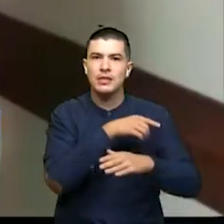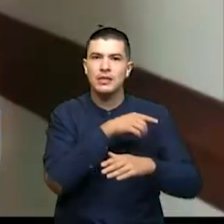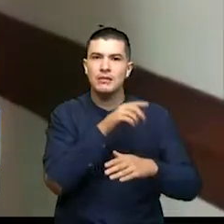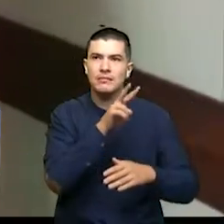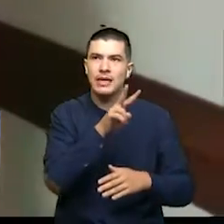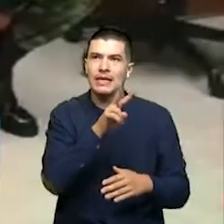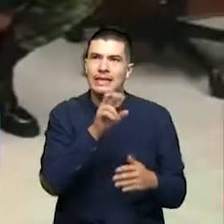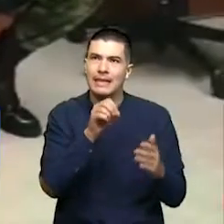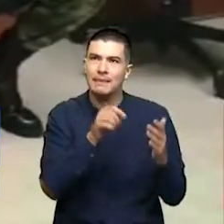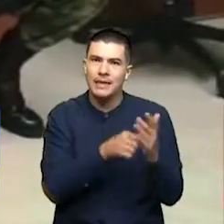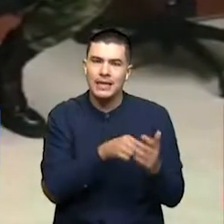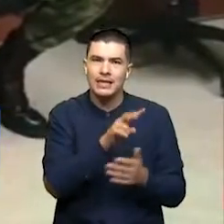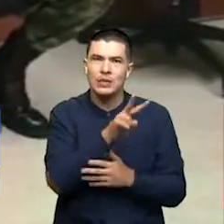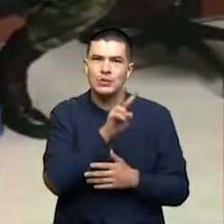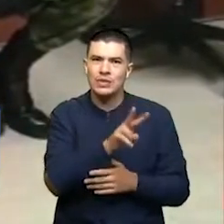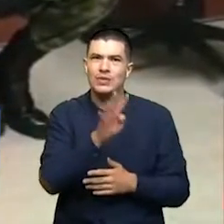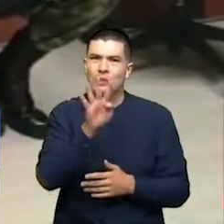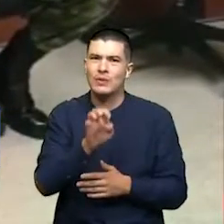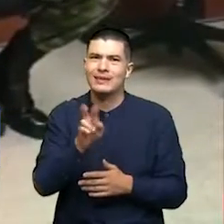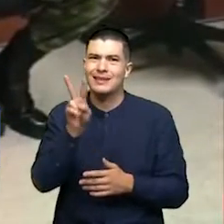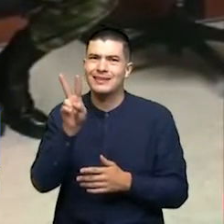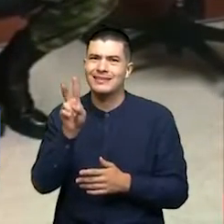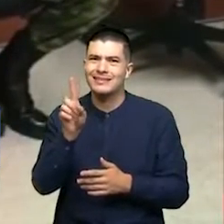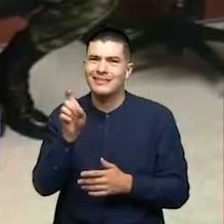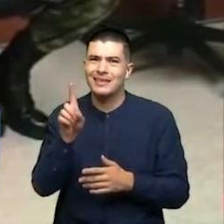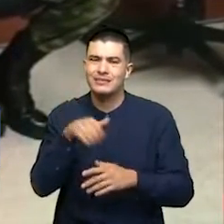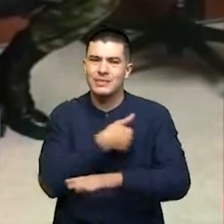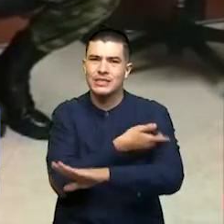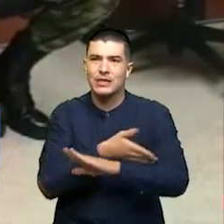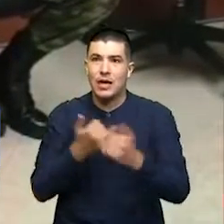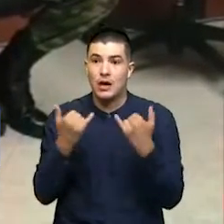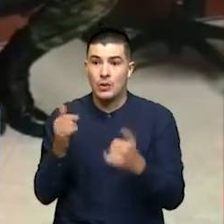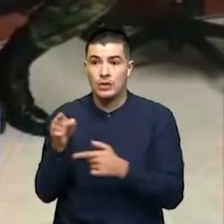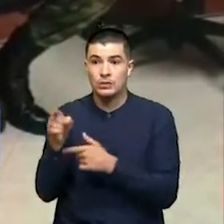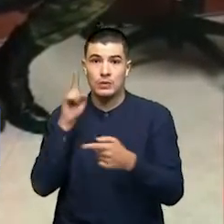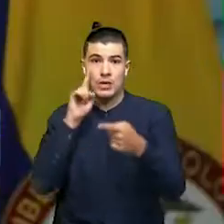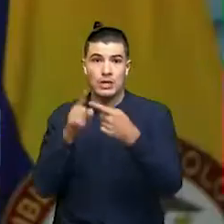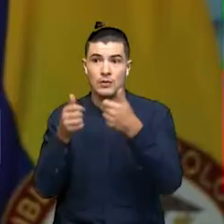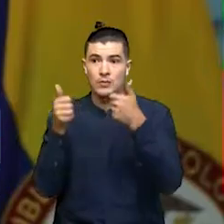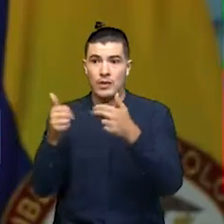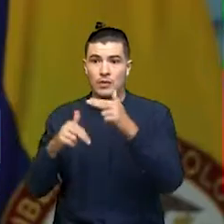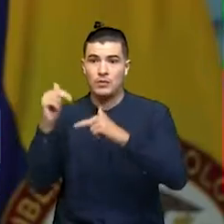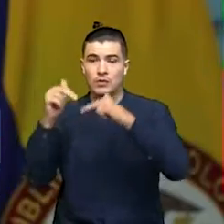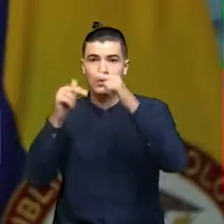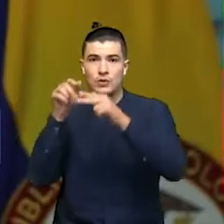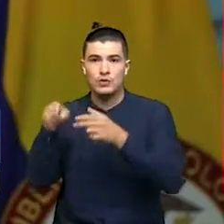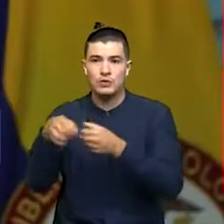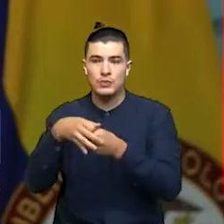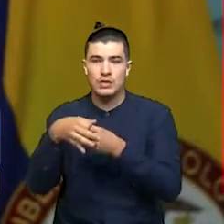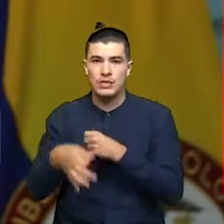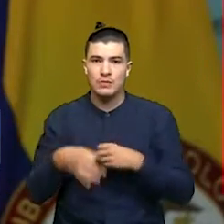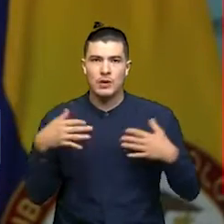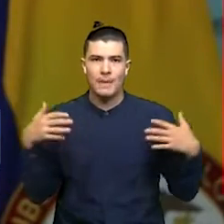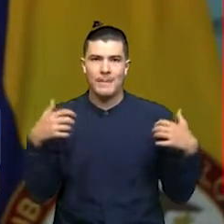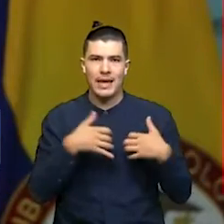20.296 millones. Lograr que tuviera buen fin el Hospital de Vélez, una obra que duró